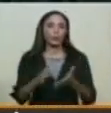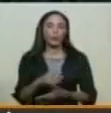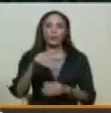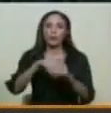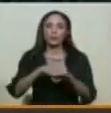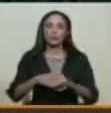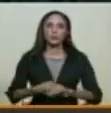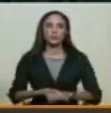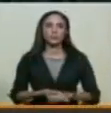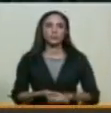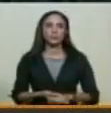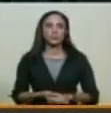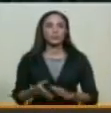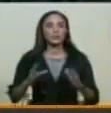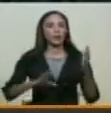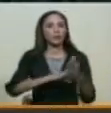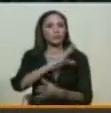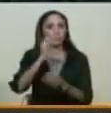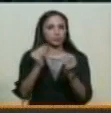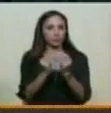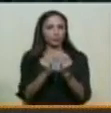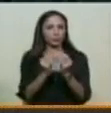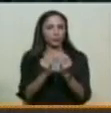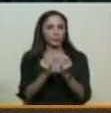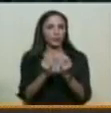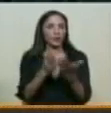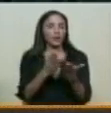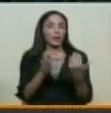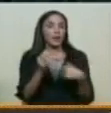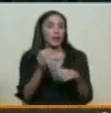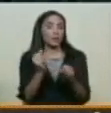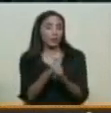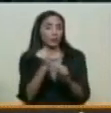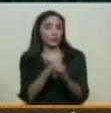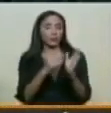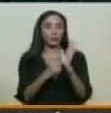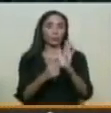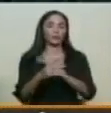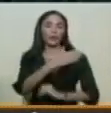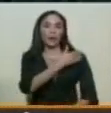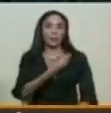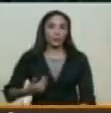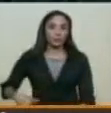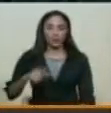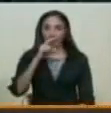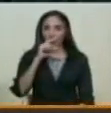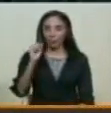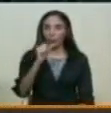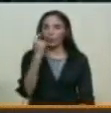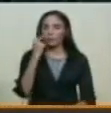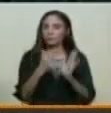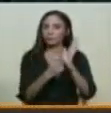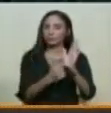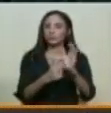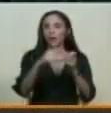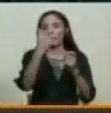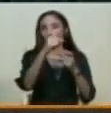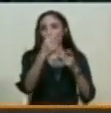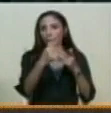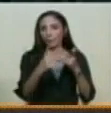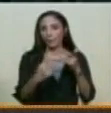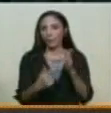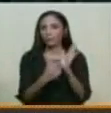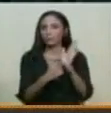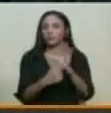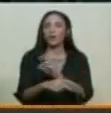De manera concienzuda y ardua, el presidente Nicolás Maduro sentó las bases de lo que él mismo ha denominado